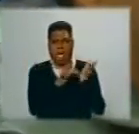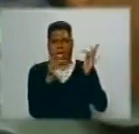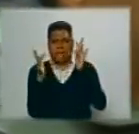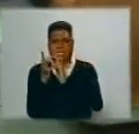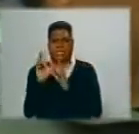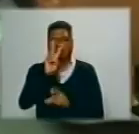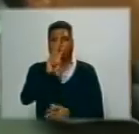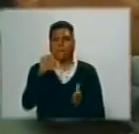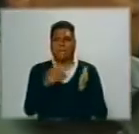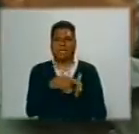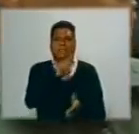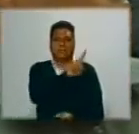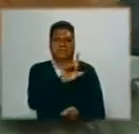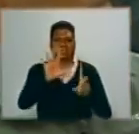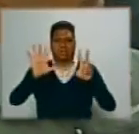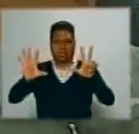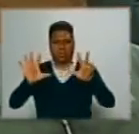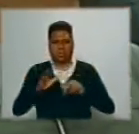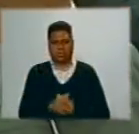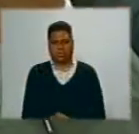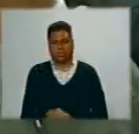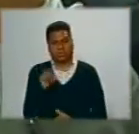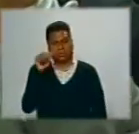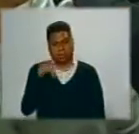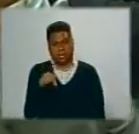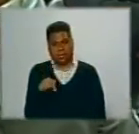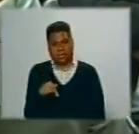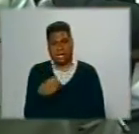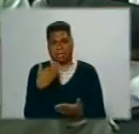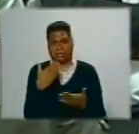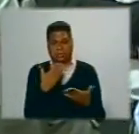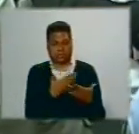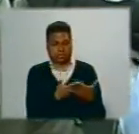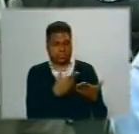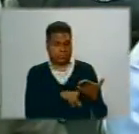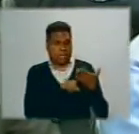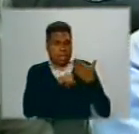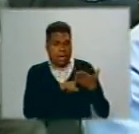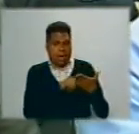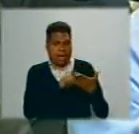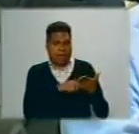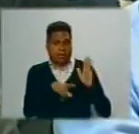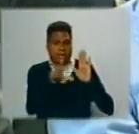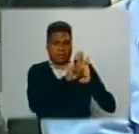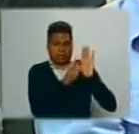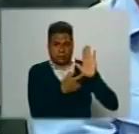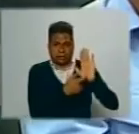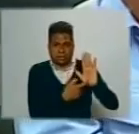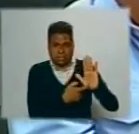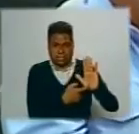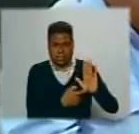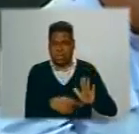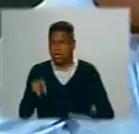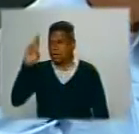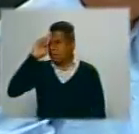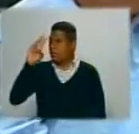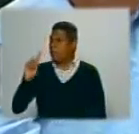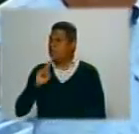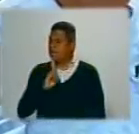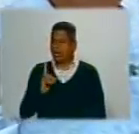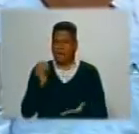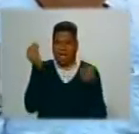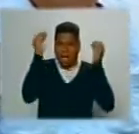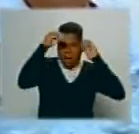de 2018, en apego al documento consensuado en la República Dominicana y en cumplimiento